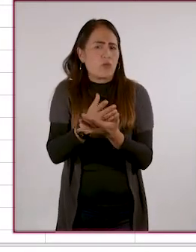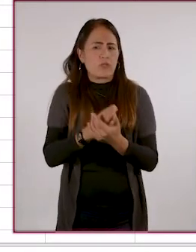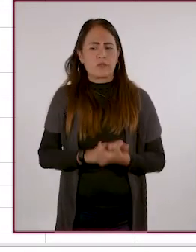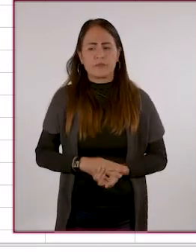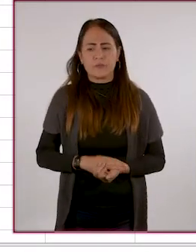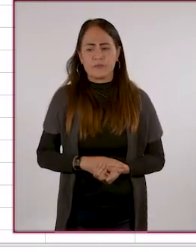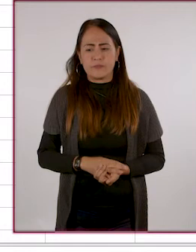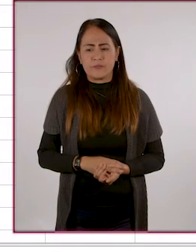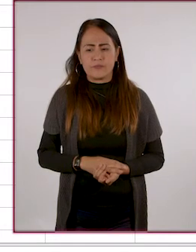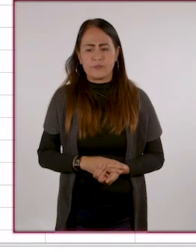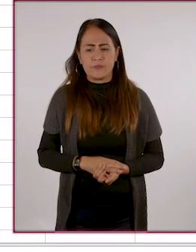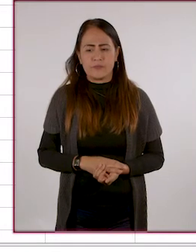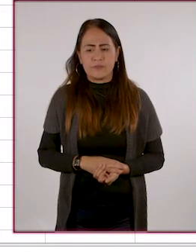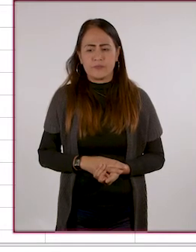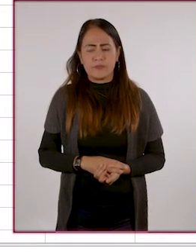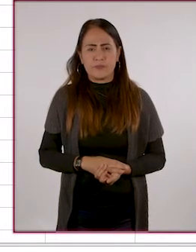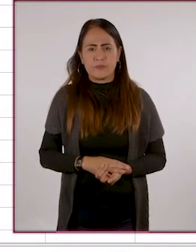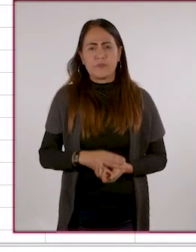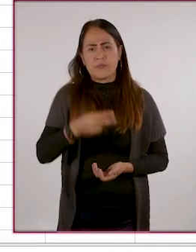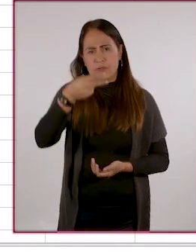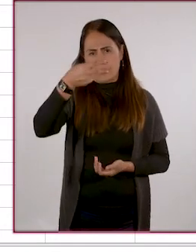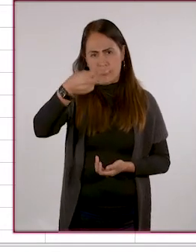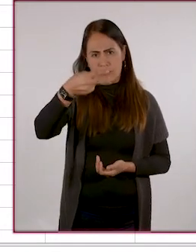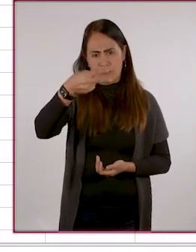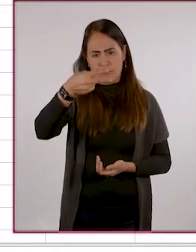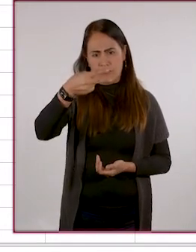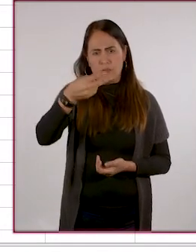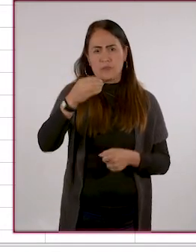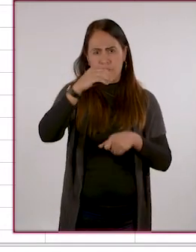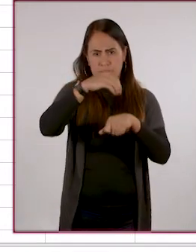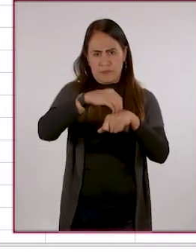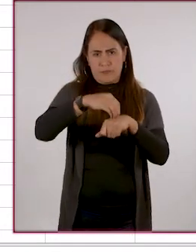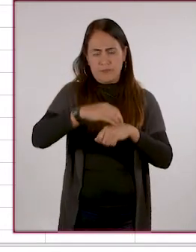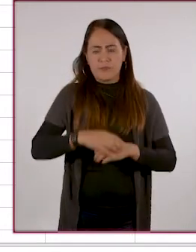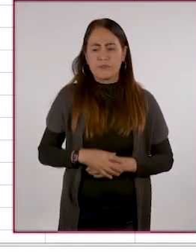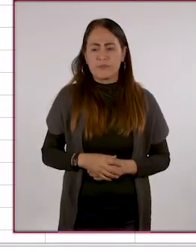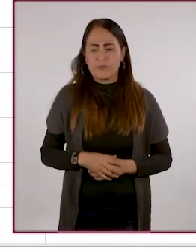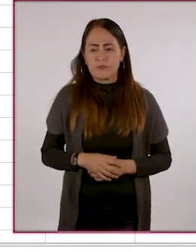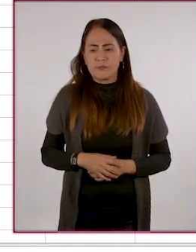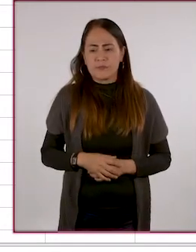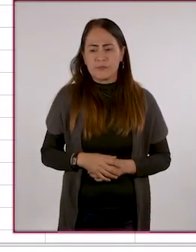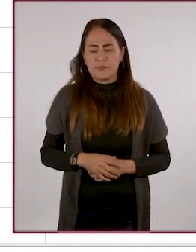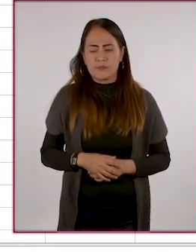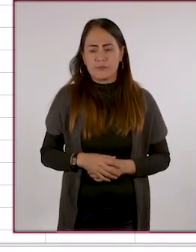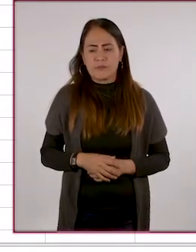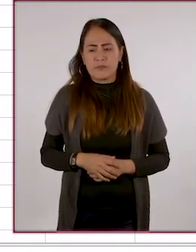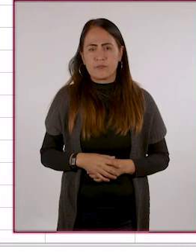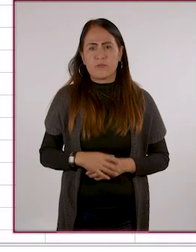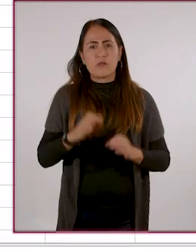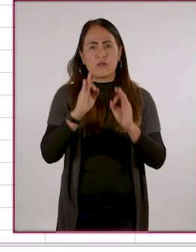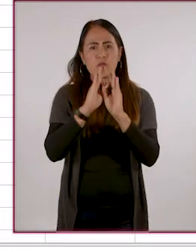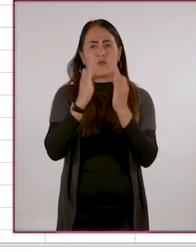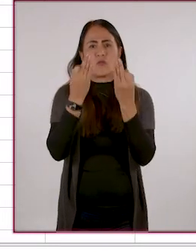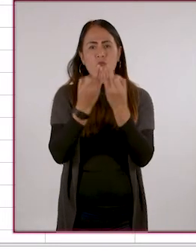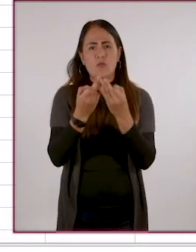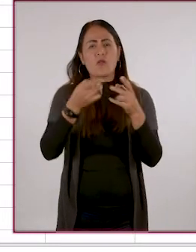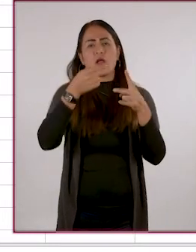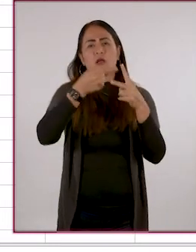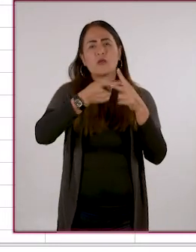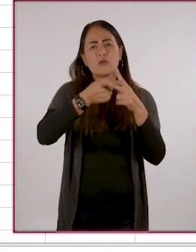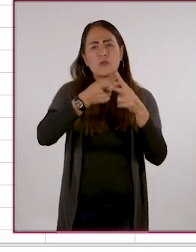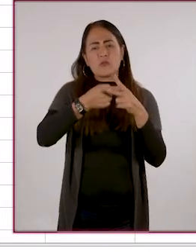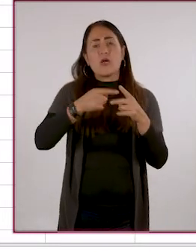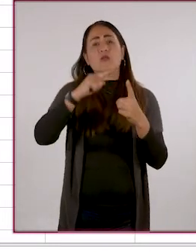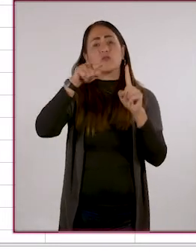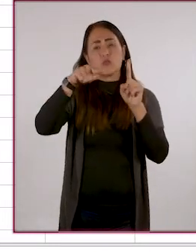que tengamos, ¿no? ¿Cómo lo hacemos? Pues le damos igual. Vamos a usar la función